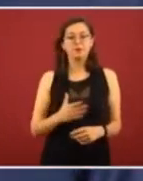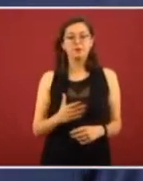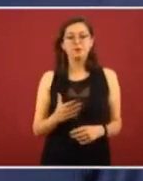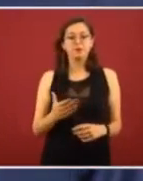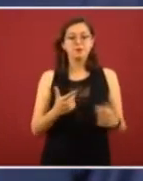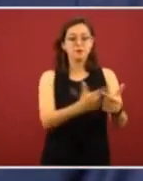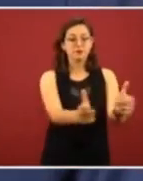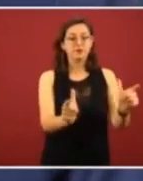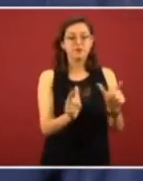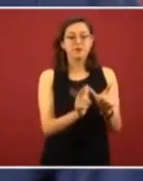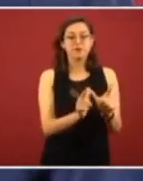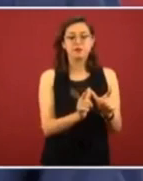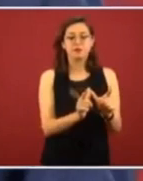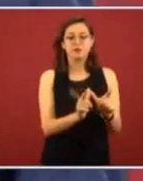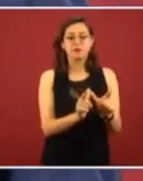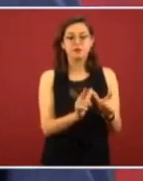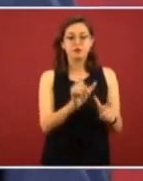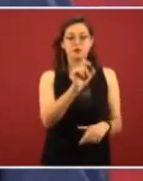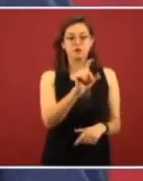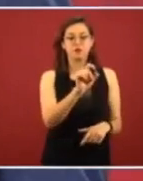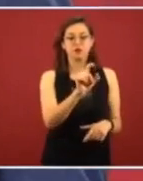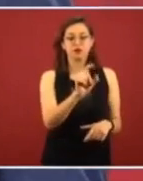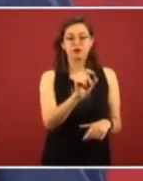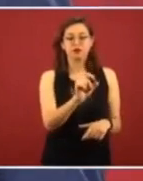del grupo de los 20.